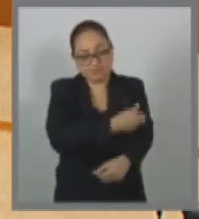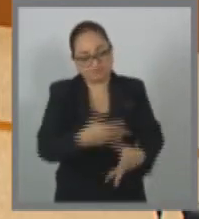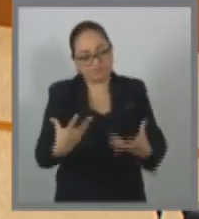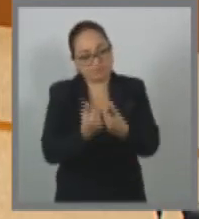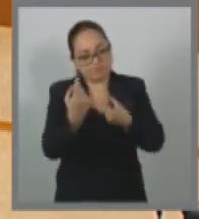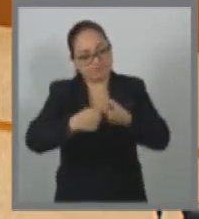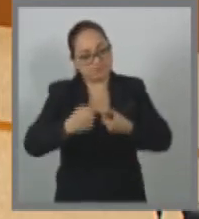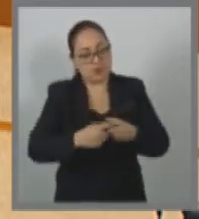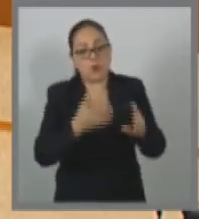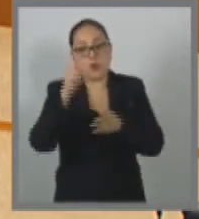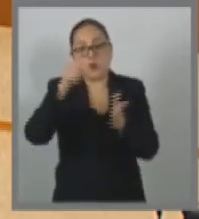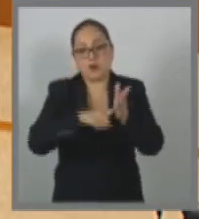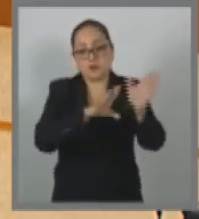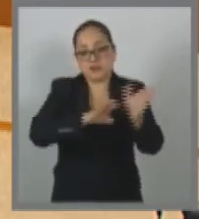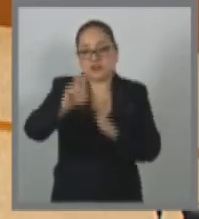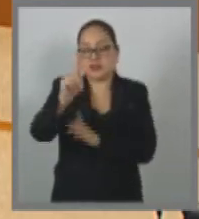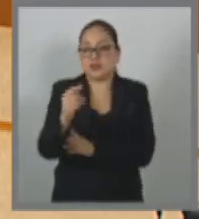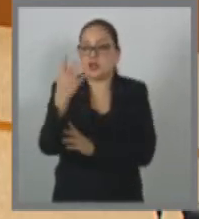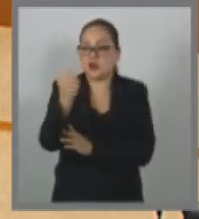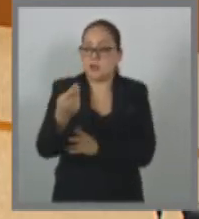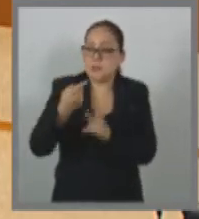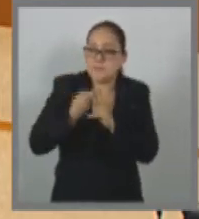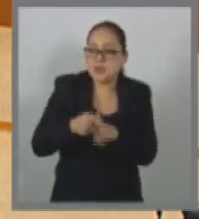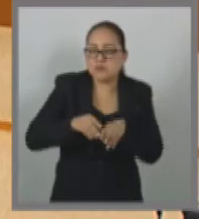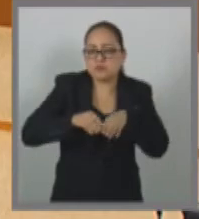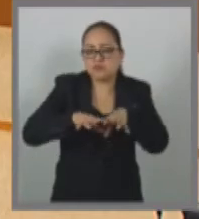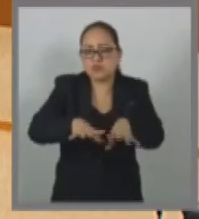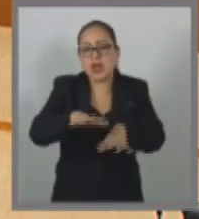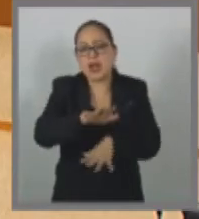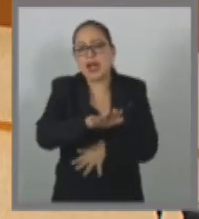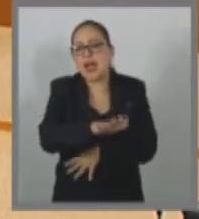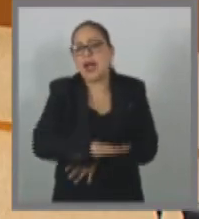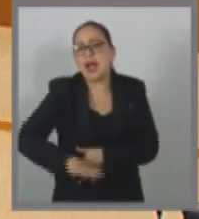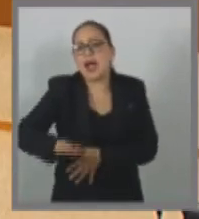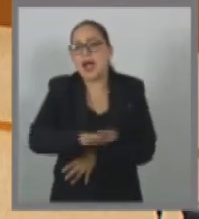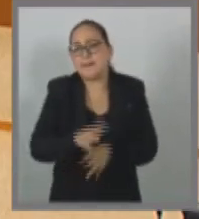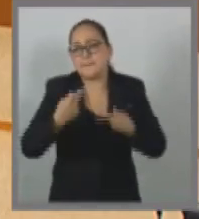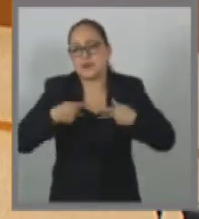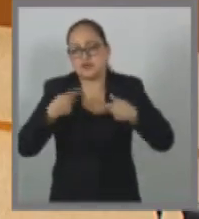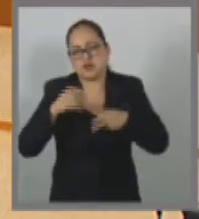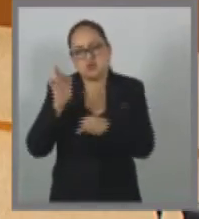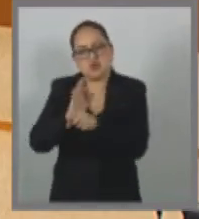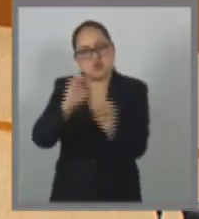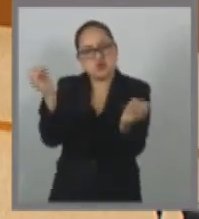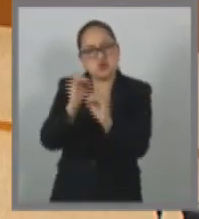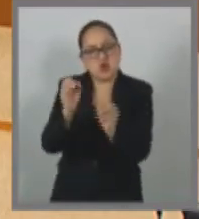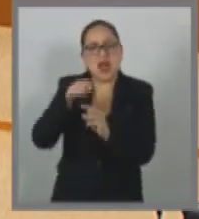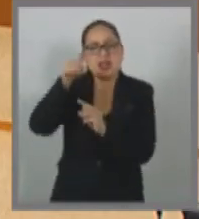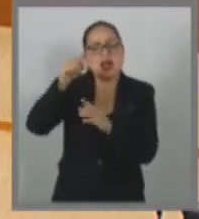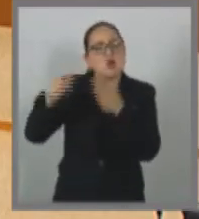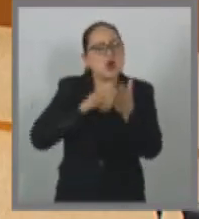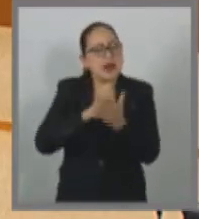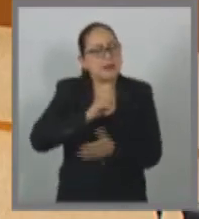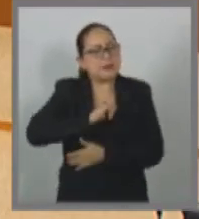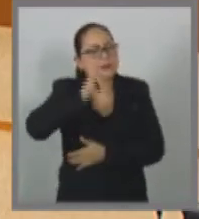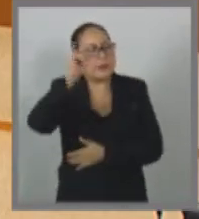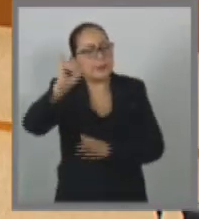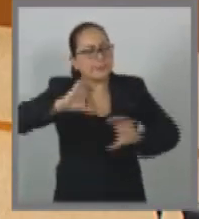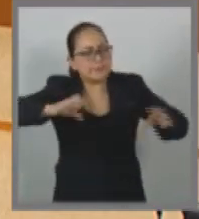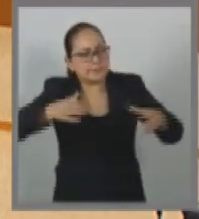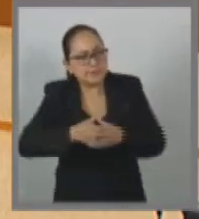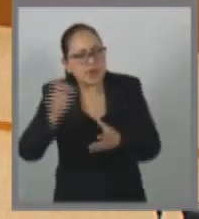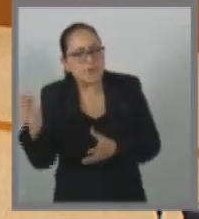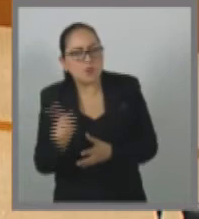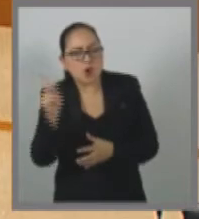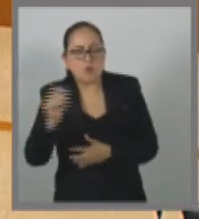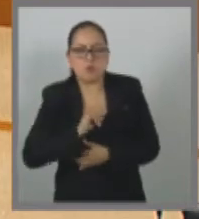1979 ampliamos nuestra cobertura a la población más desprotegida que vive en zonas rurales y comunidades